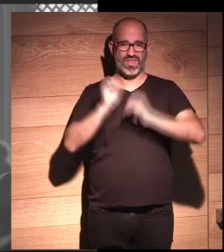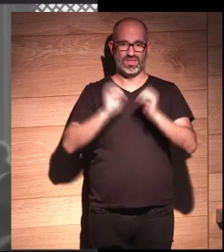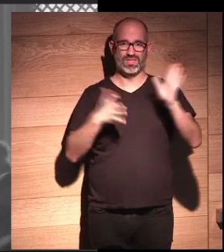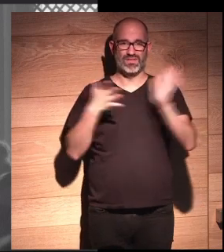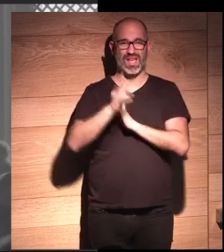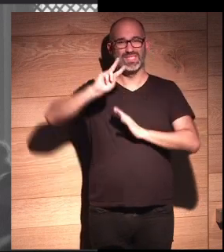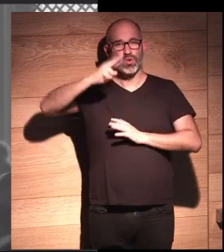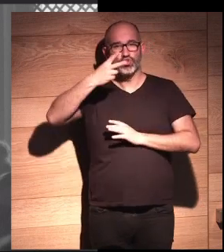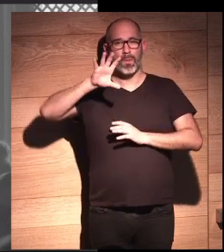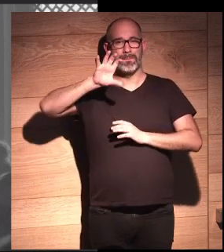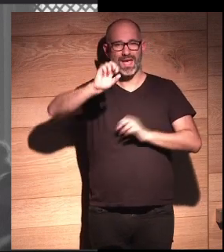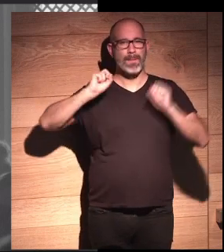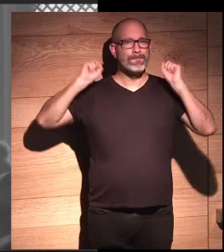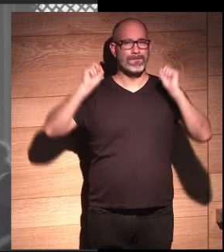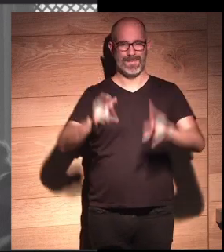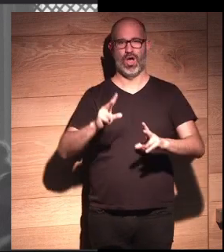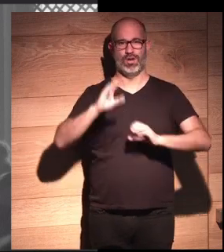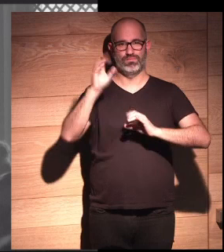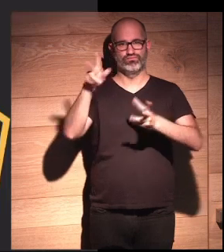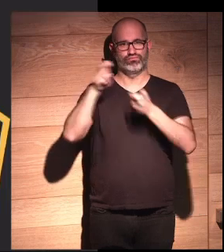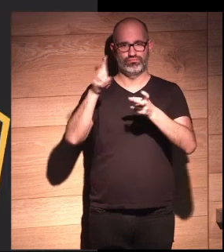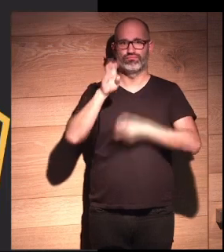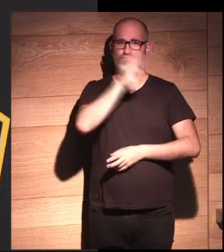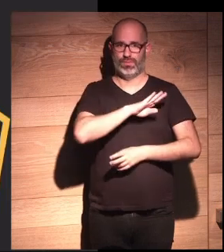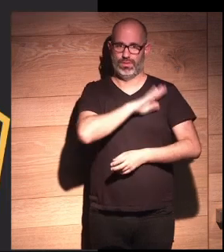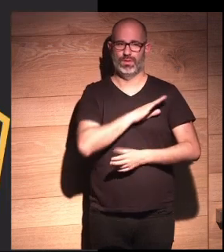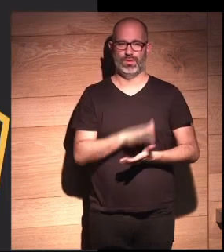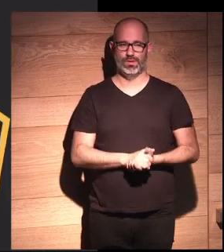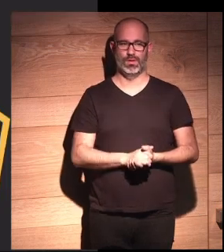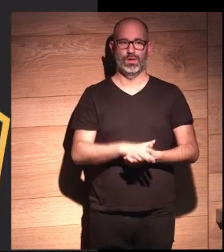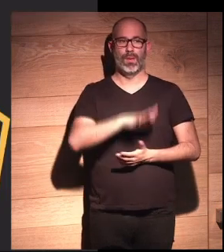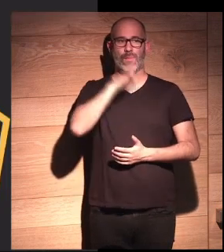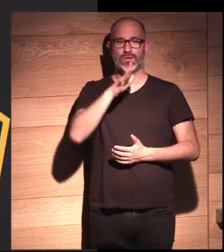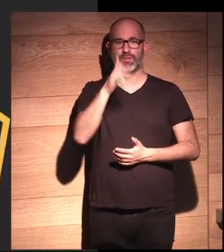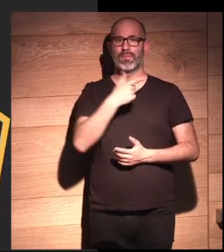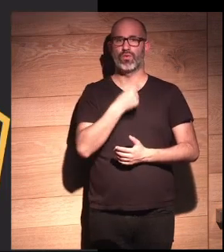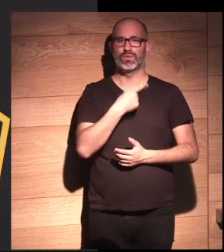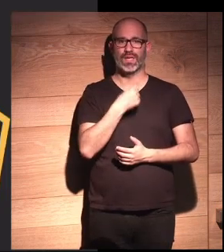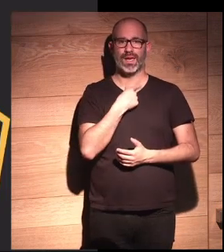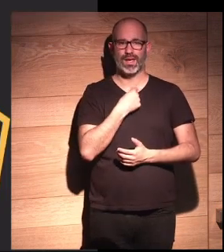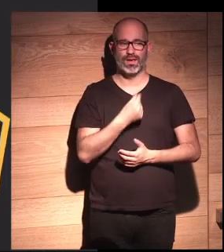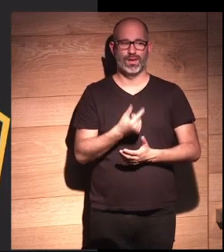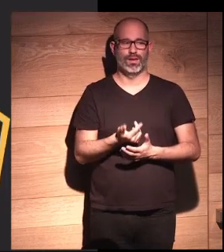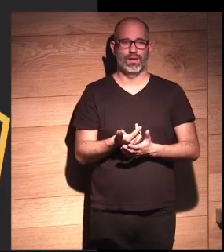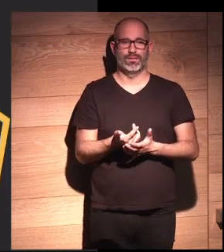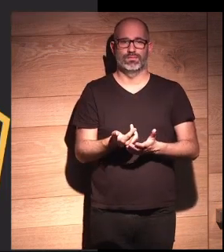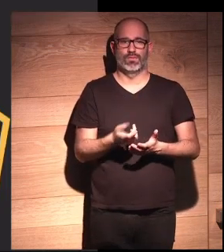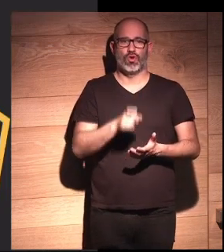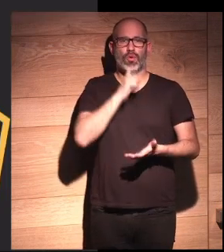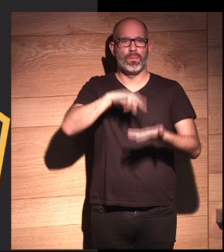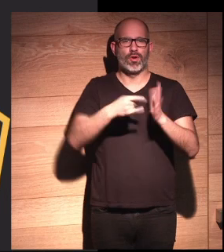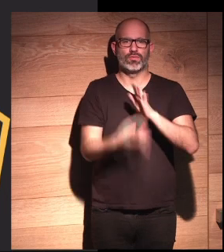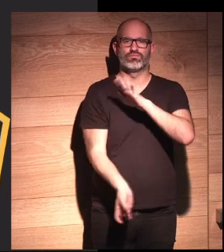el segundo país con peores incentivos de Europa, ¿ok? Realmente me gustaría, como surgió